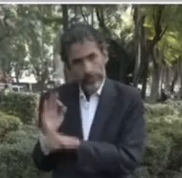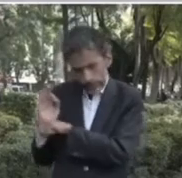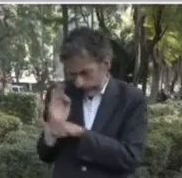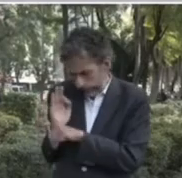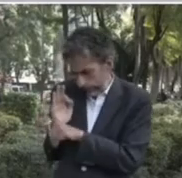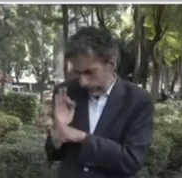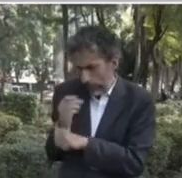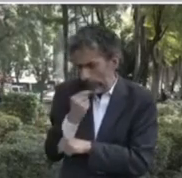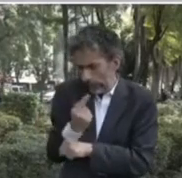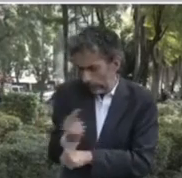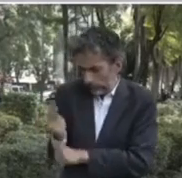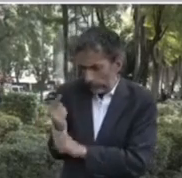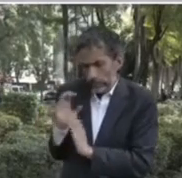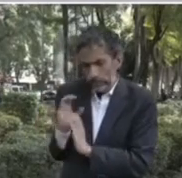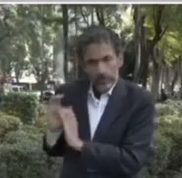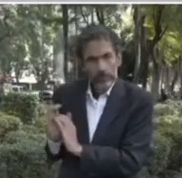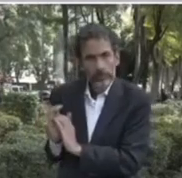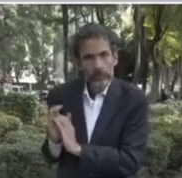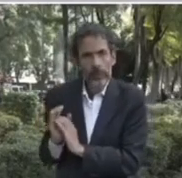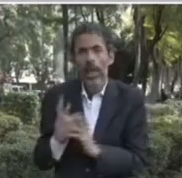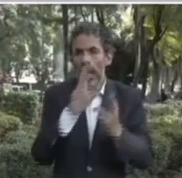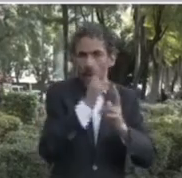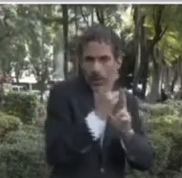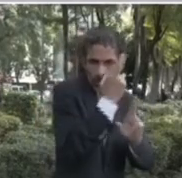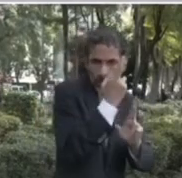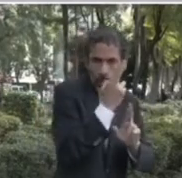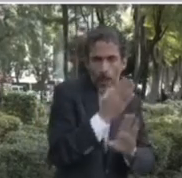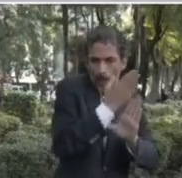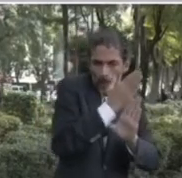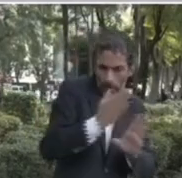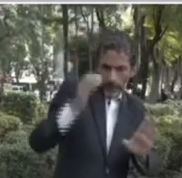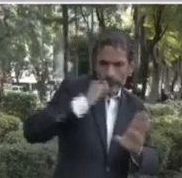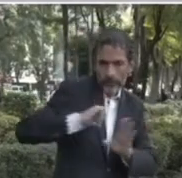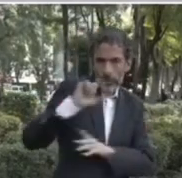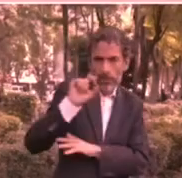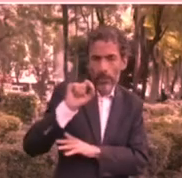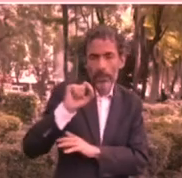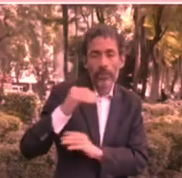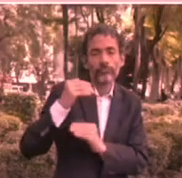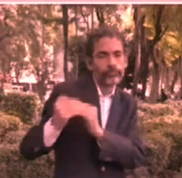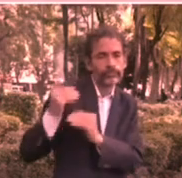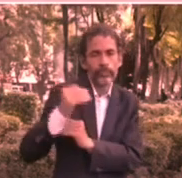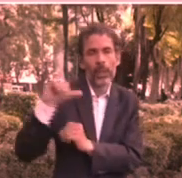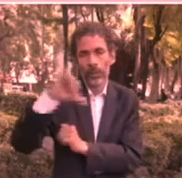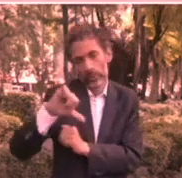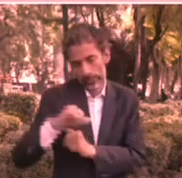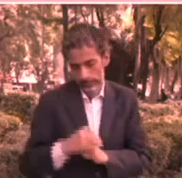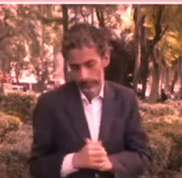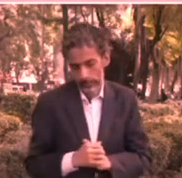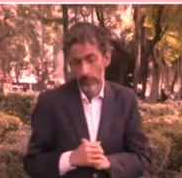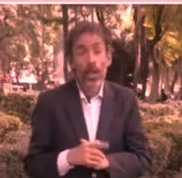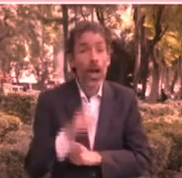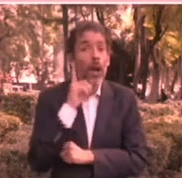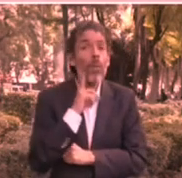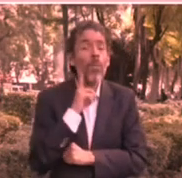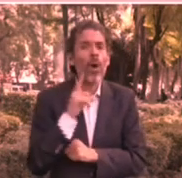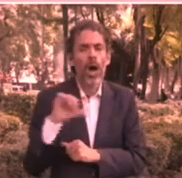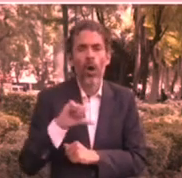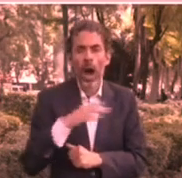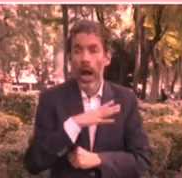sus familiares, y durante la Revolución y el siglo XX y hasta el día de hoy. Yo creo que ninguna mujer de las que está